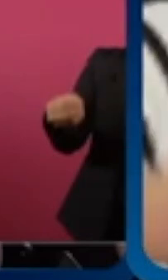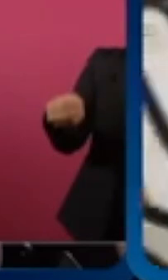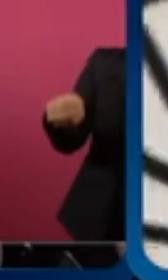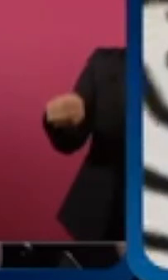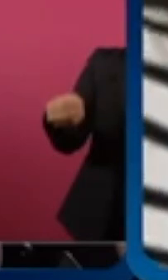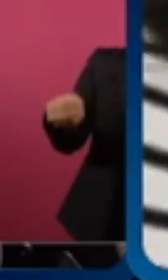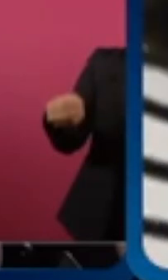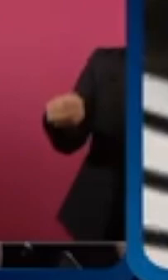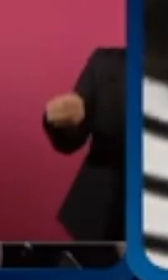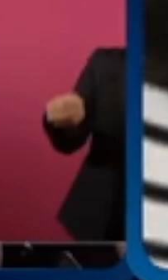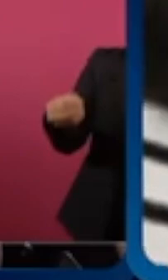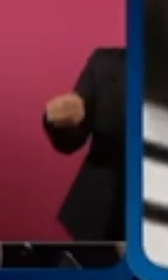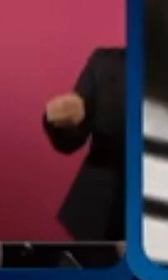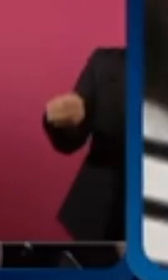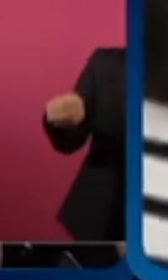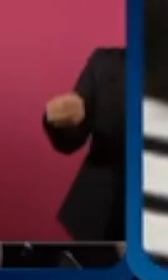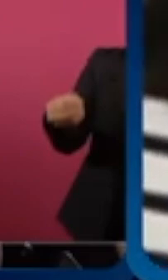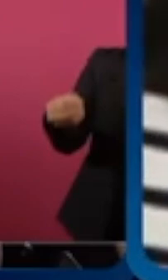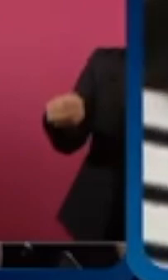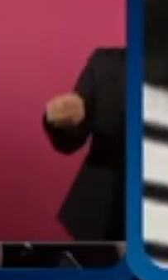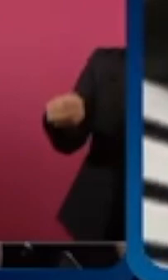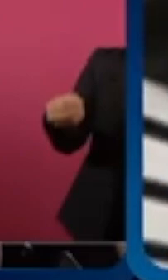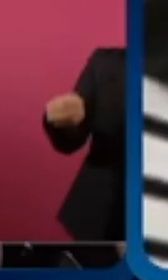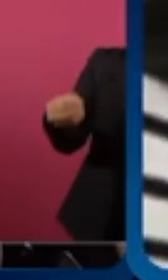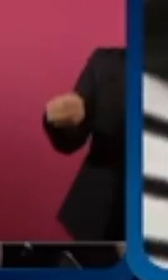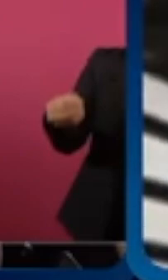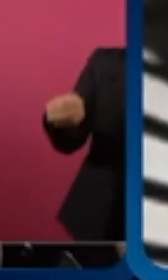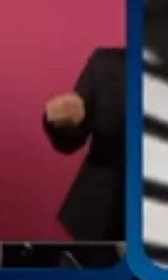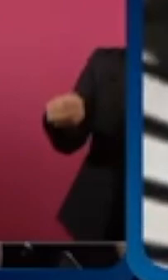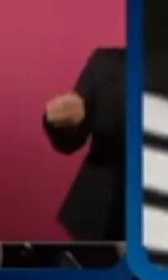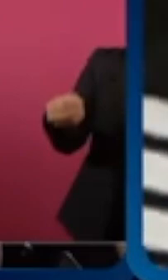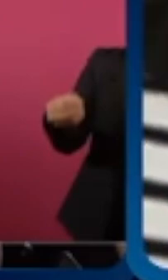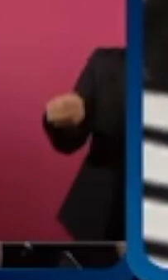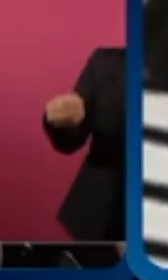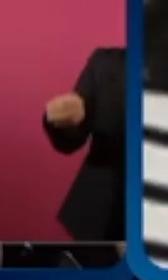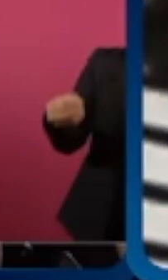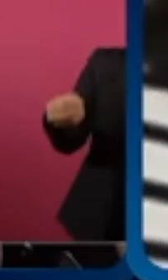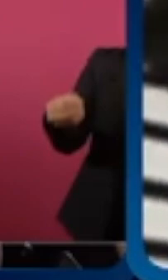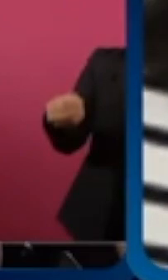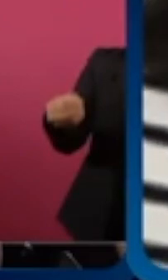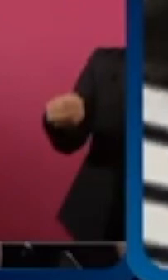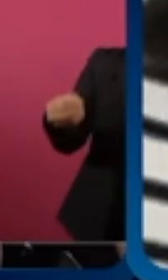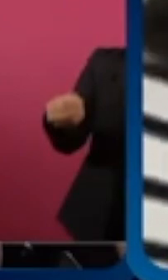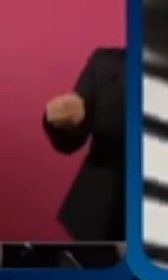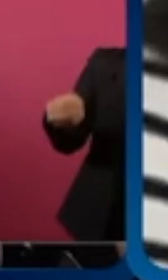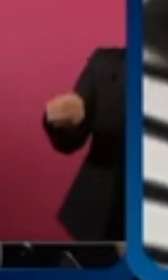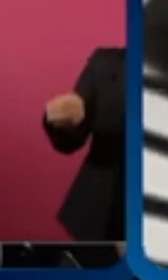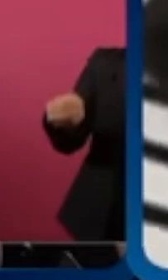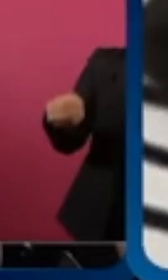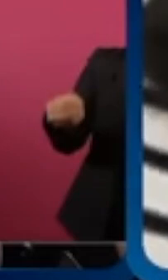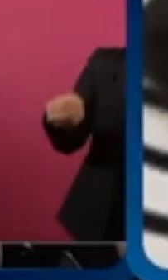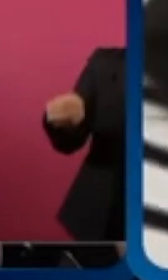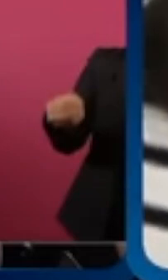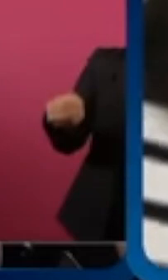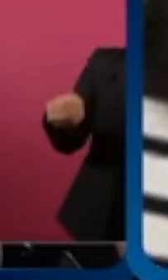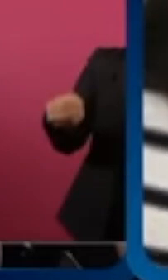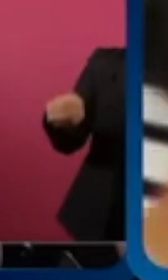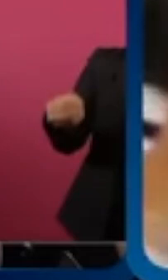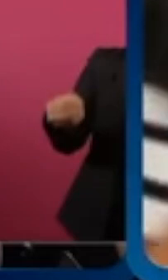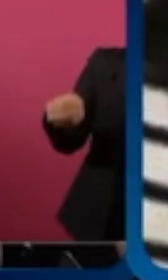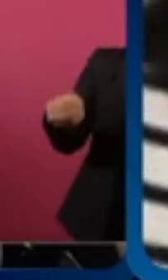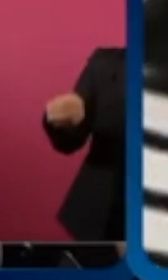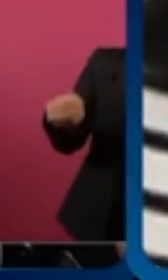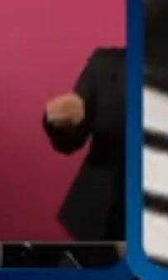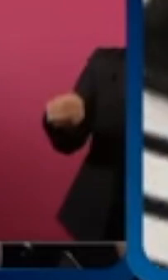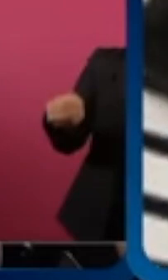se pasen de lanza, para que me entiendan. O sea, eso ya es una exageración. Embolsarte casi $1,000,000 donde